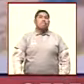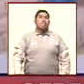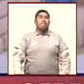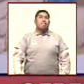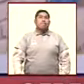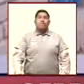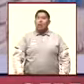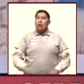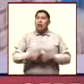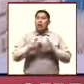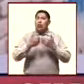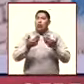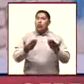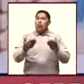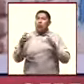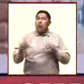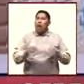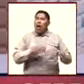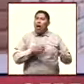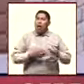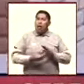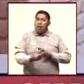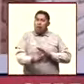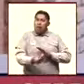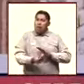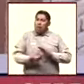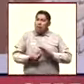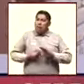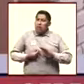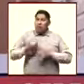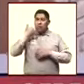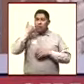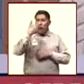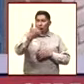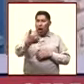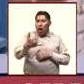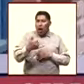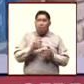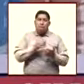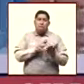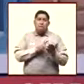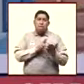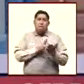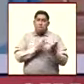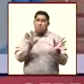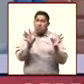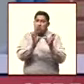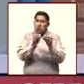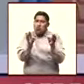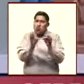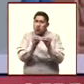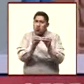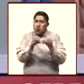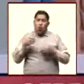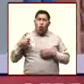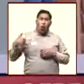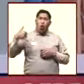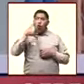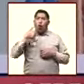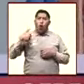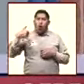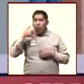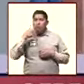Pero ¿cómo trabaja esta organización? Les hacen llamadas, realizan reuniones, los contactan por WhatsApp, donde